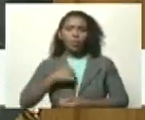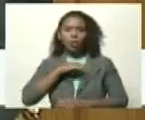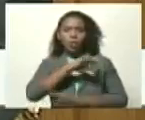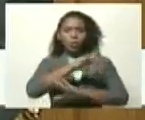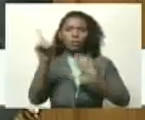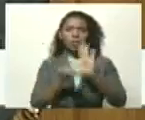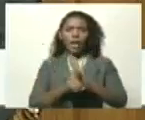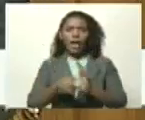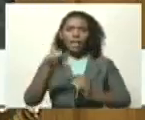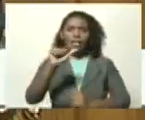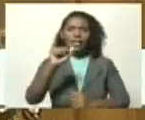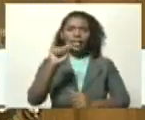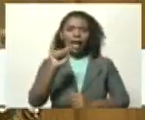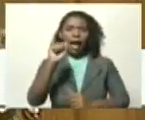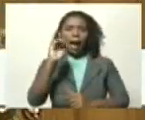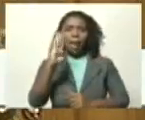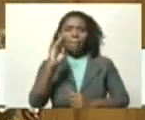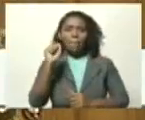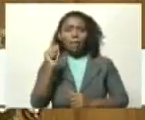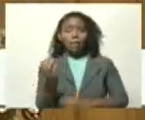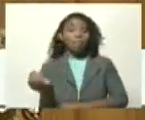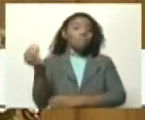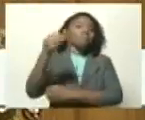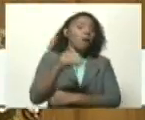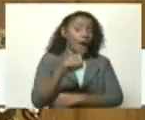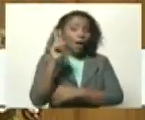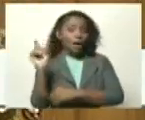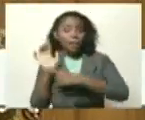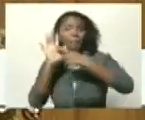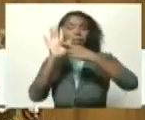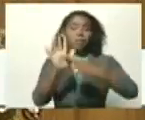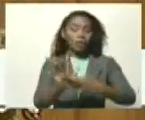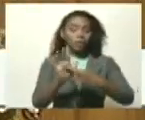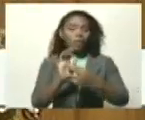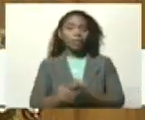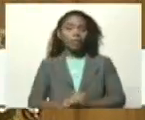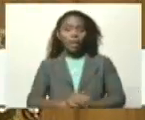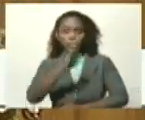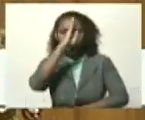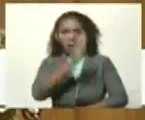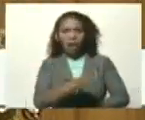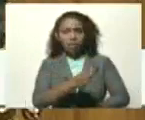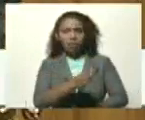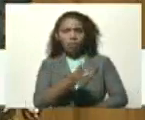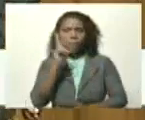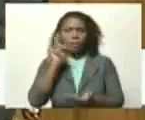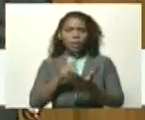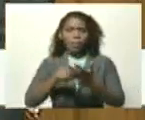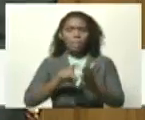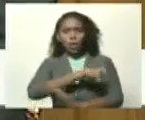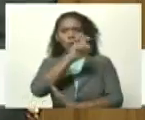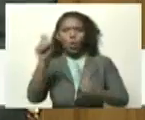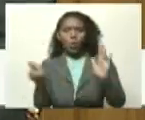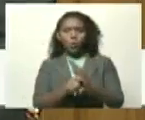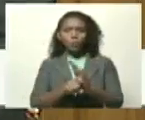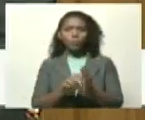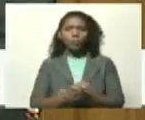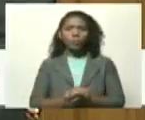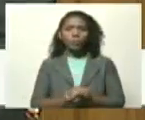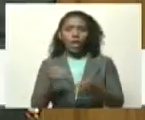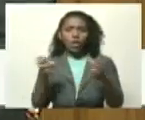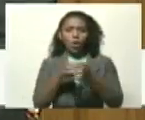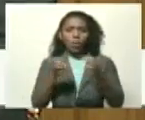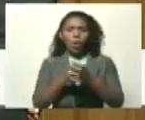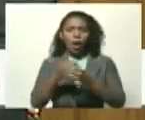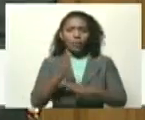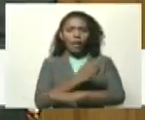diplomático Alex Saab, que además es representante directo, miembro pleno de la delegación ante